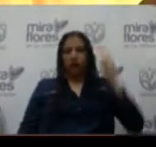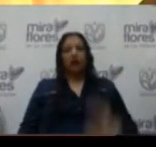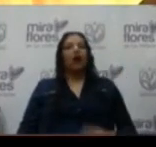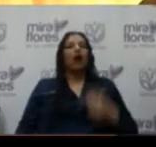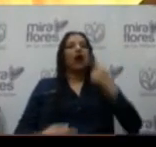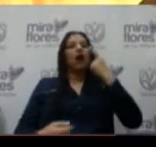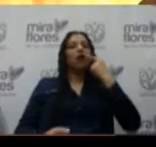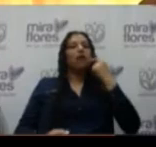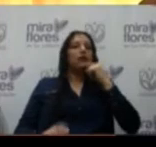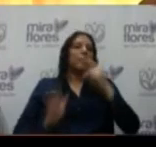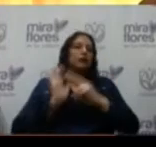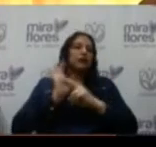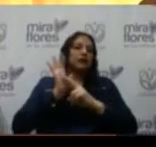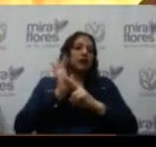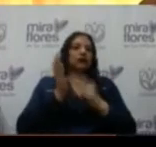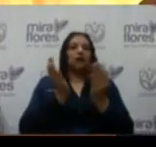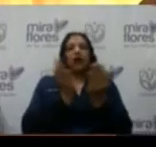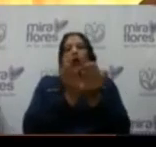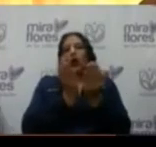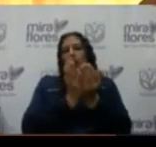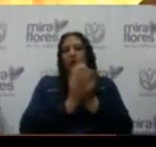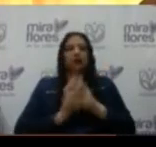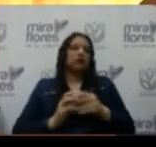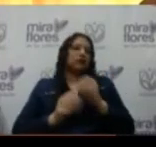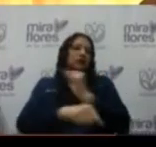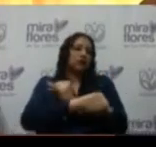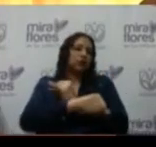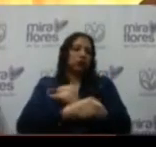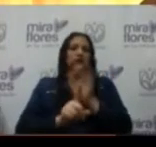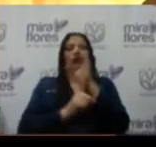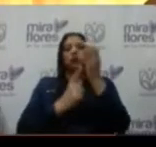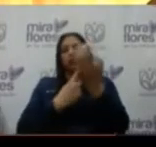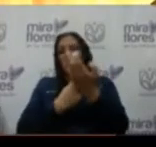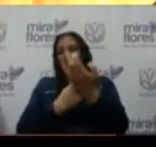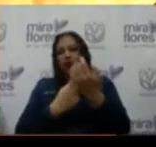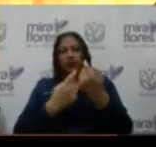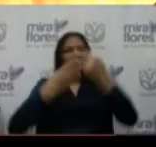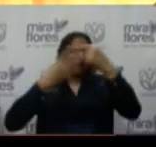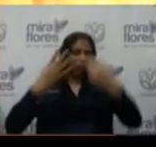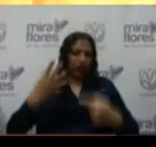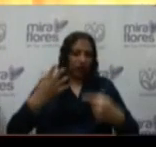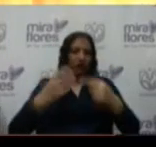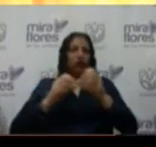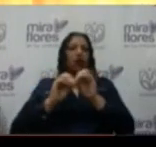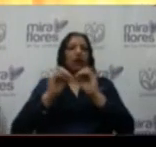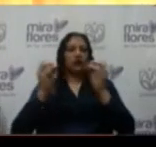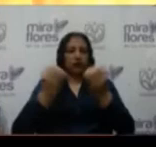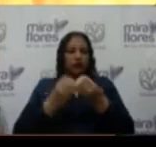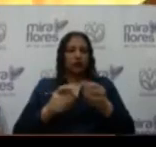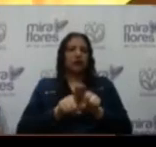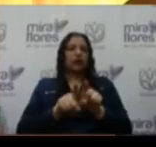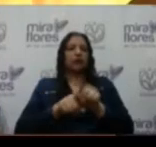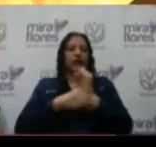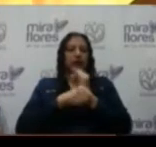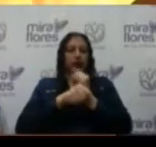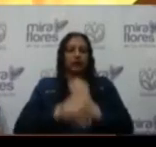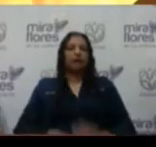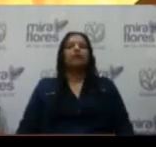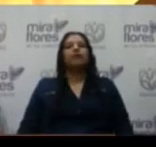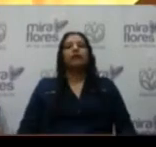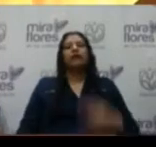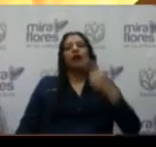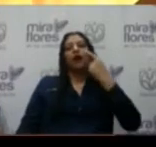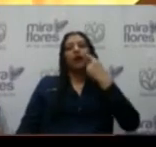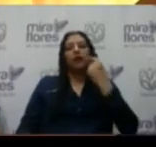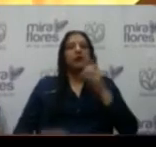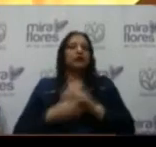instituciones educativas, culturales, políticas, cívicas y religiosas, señores miembros del Comité Distrital